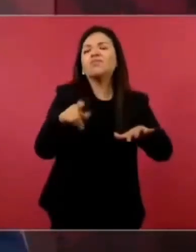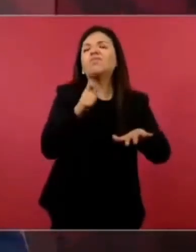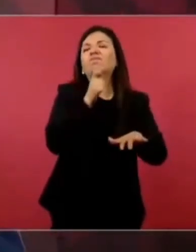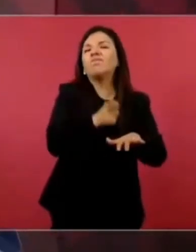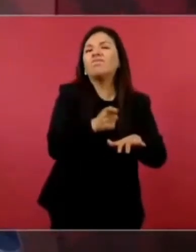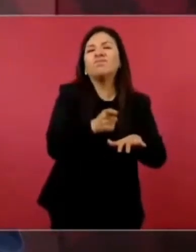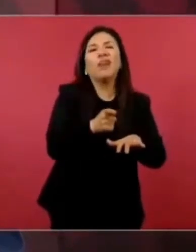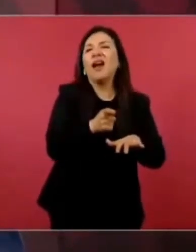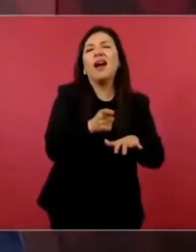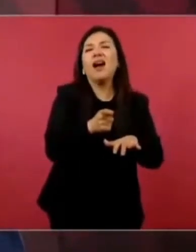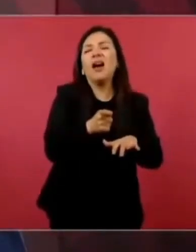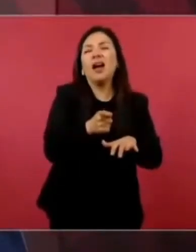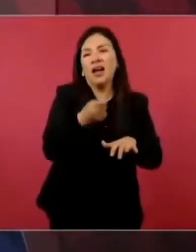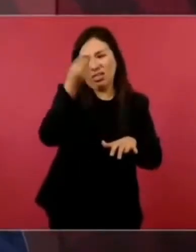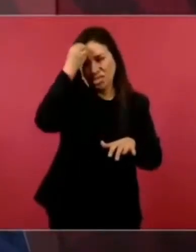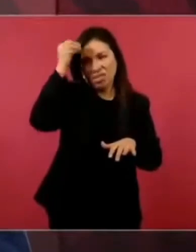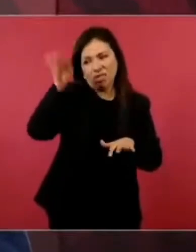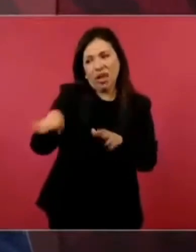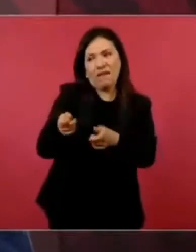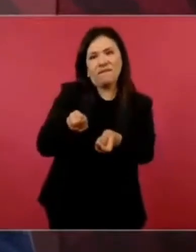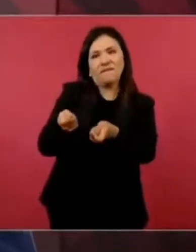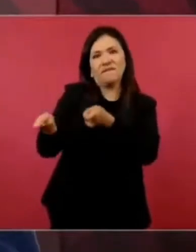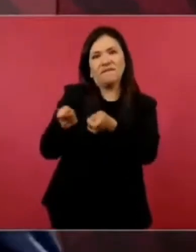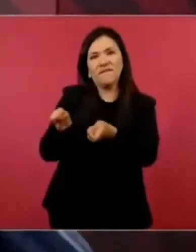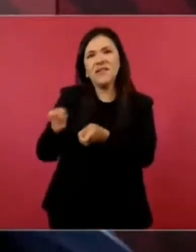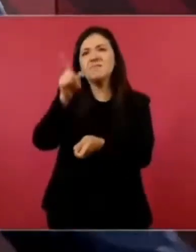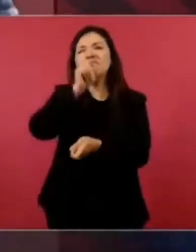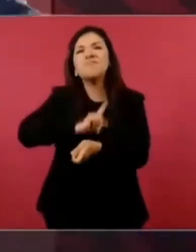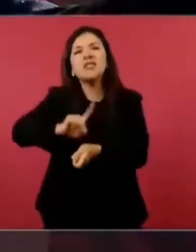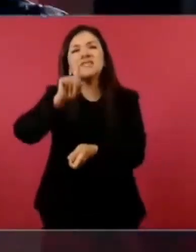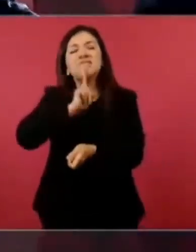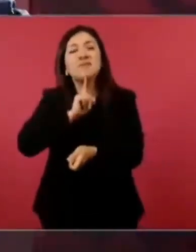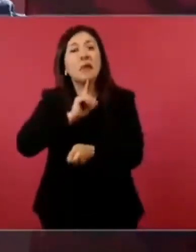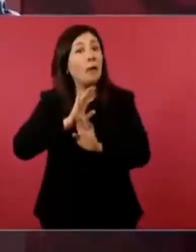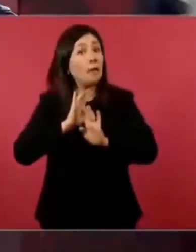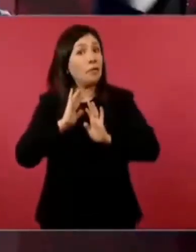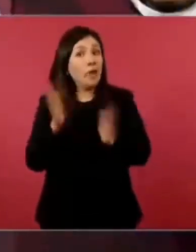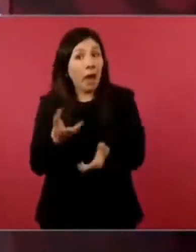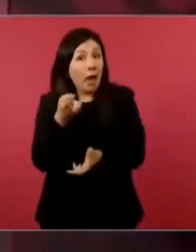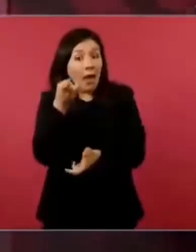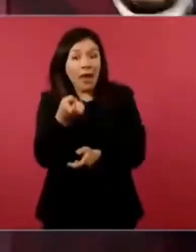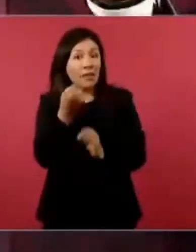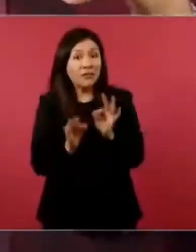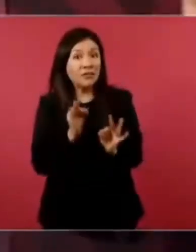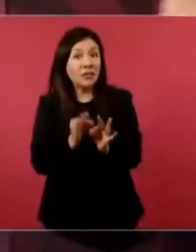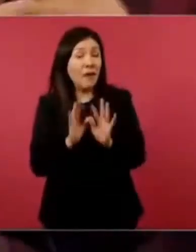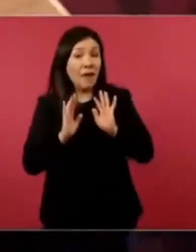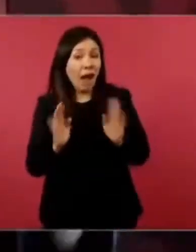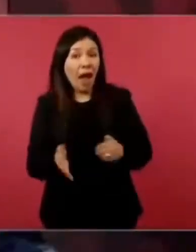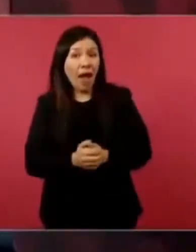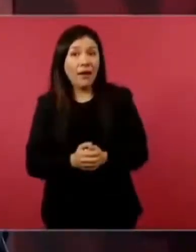de manipulación, y que ya